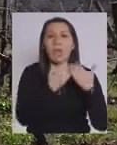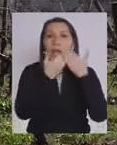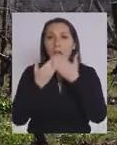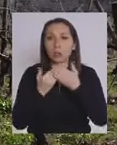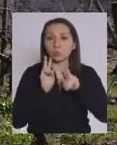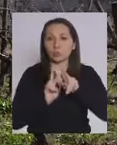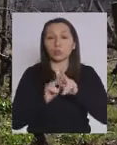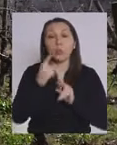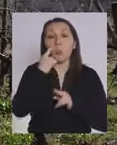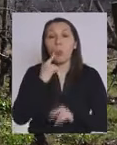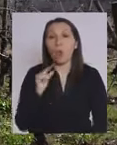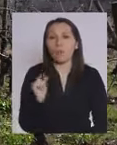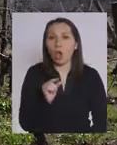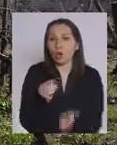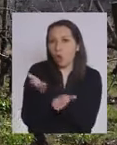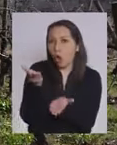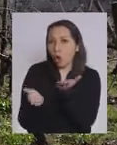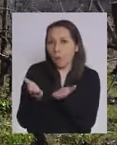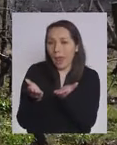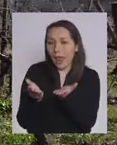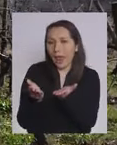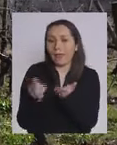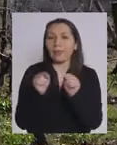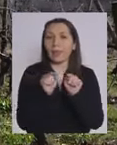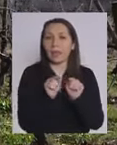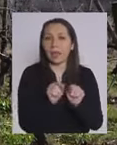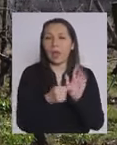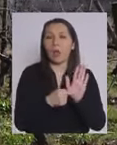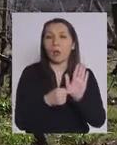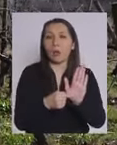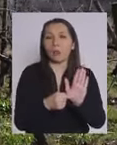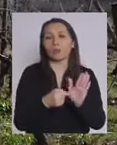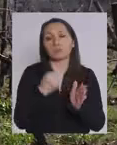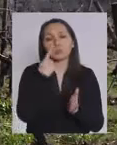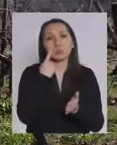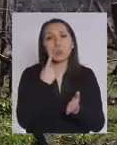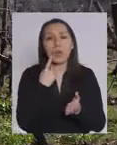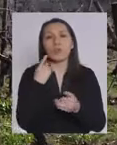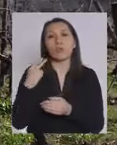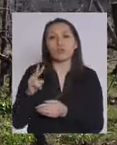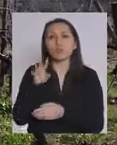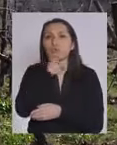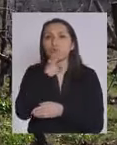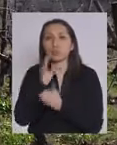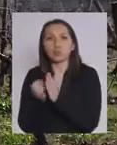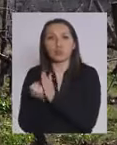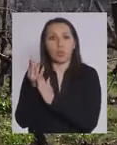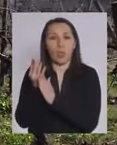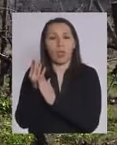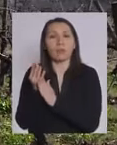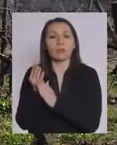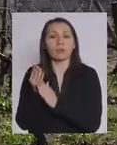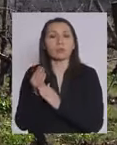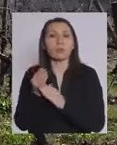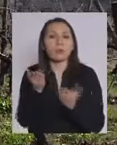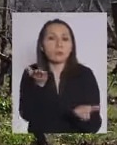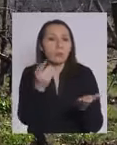piloto comparativo con la muestra o con la técnica que ellos utilizan para